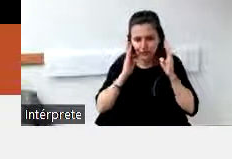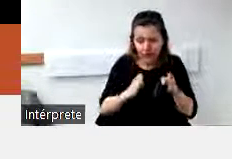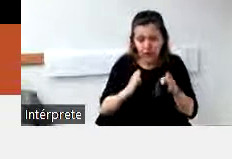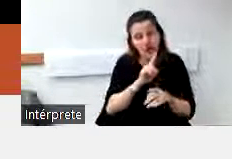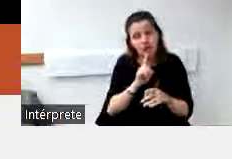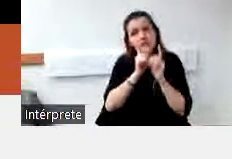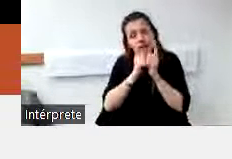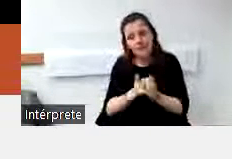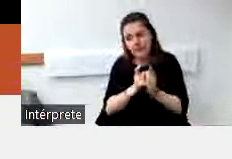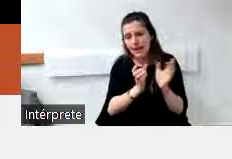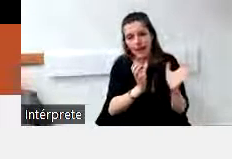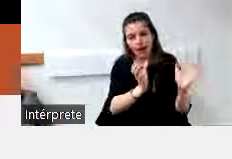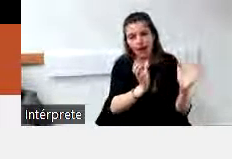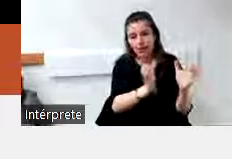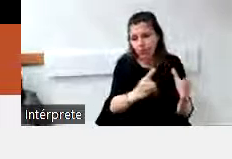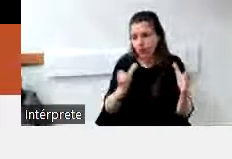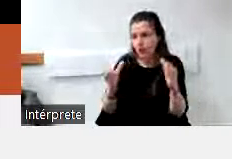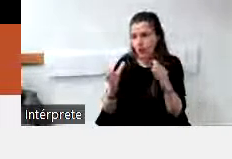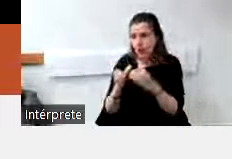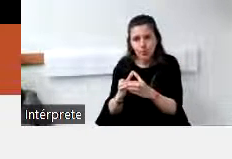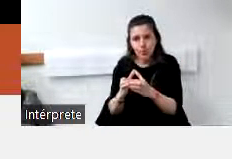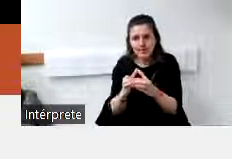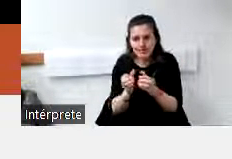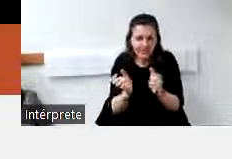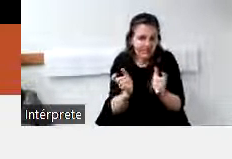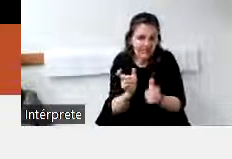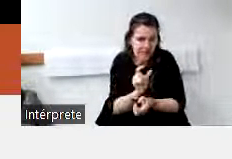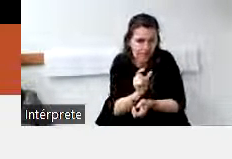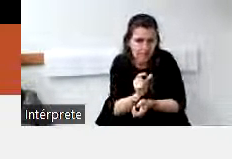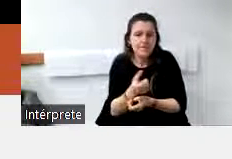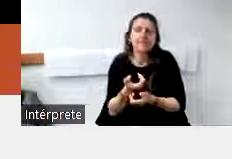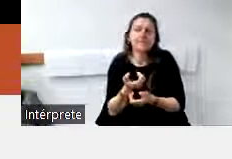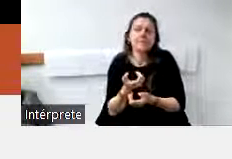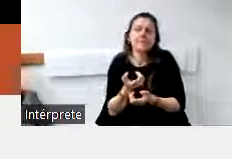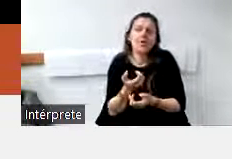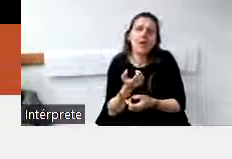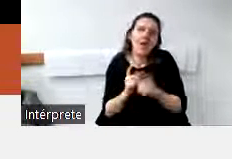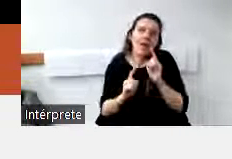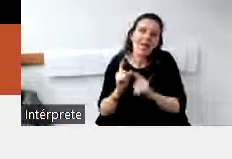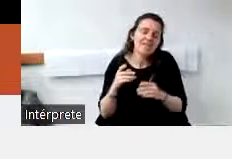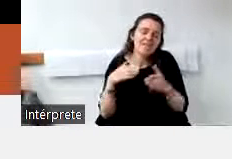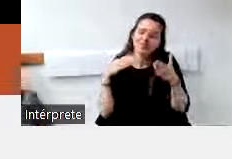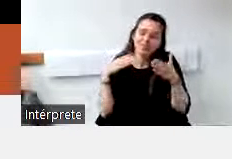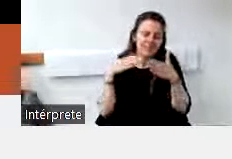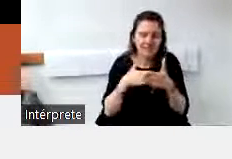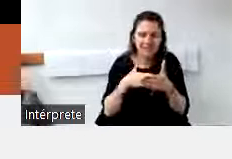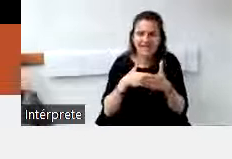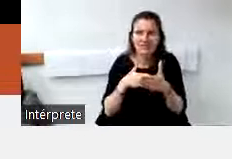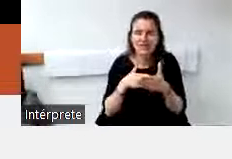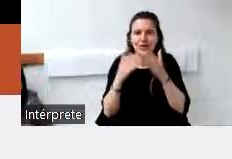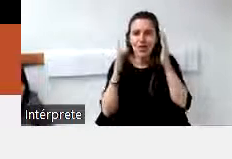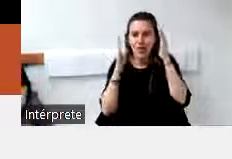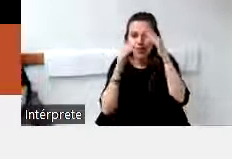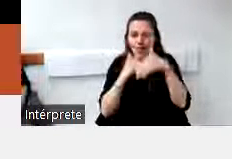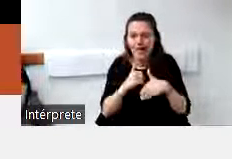aquellos grupos vulnerados que tienen limitaciones al derecho a entrar, a recibir una atención de